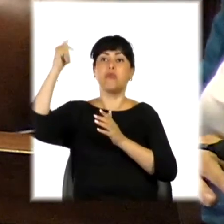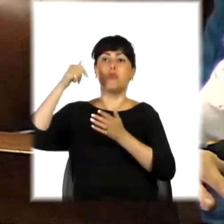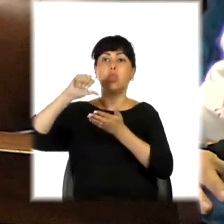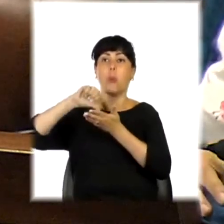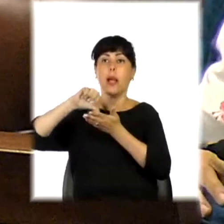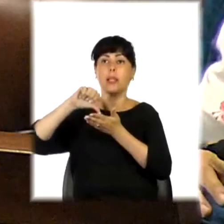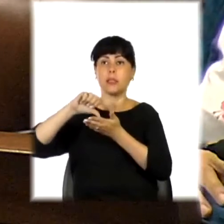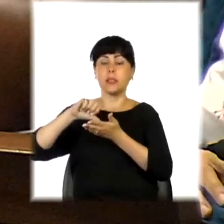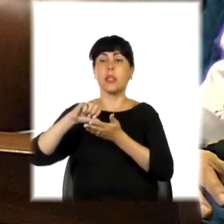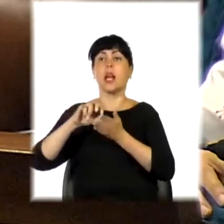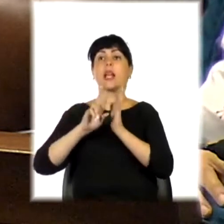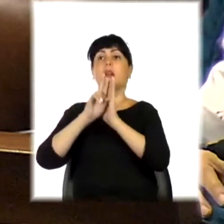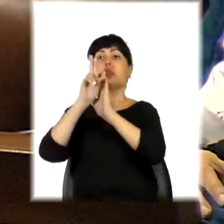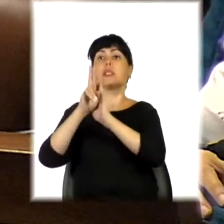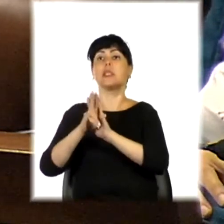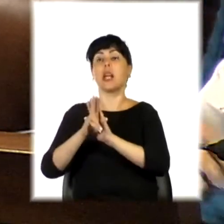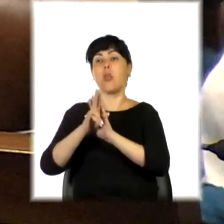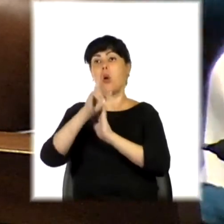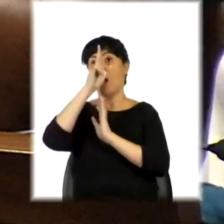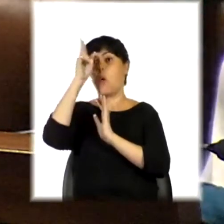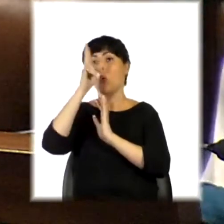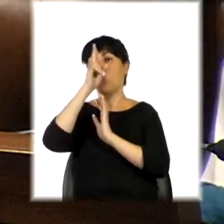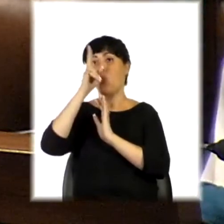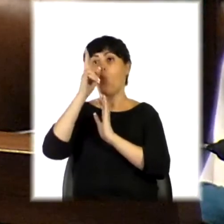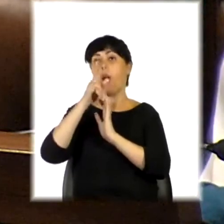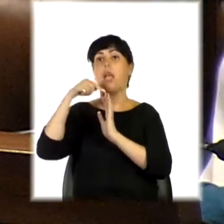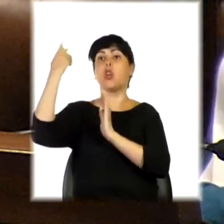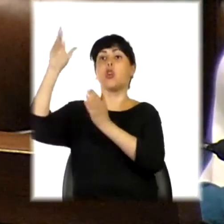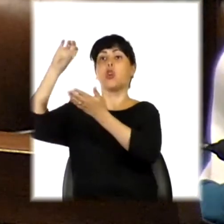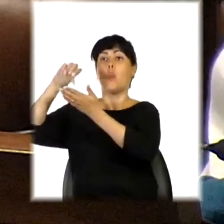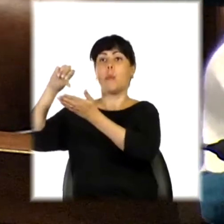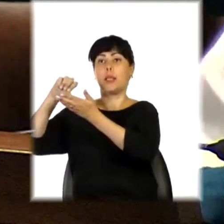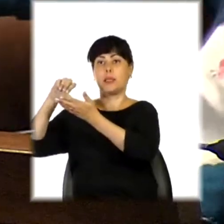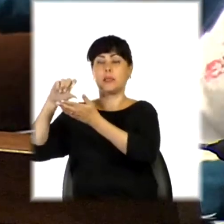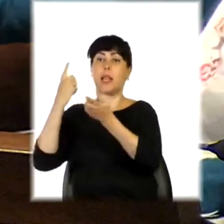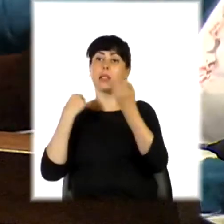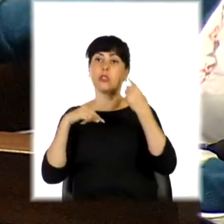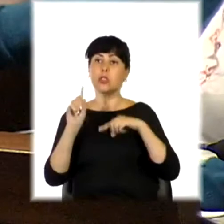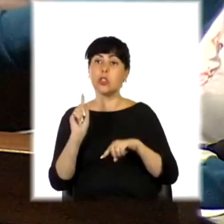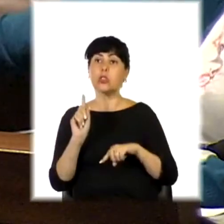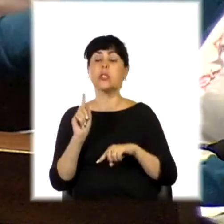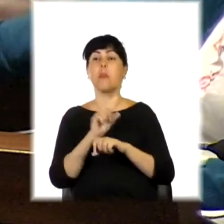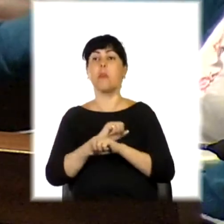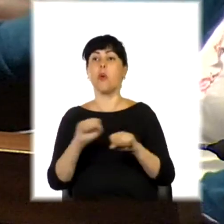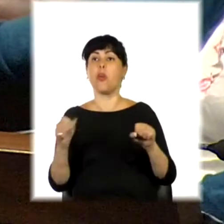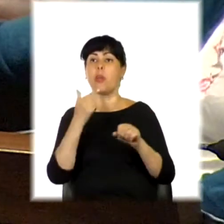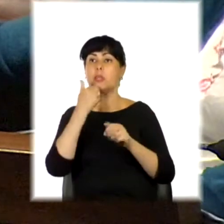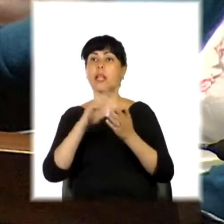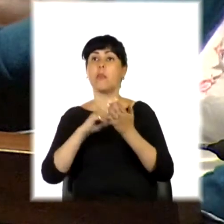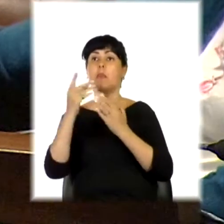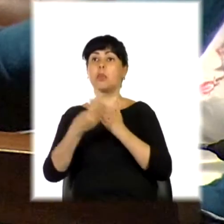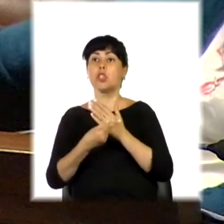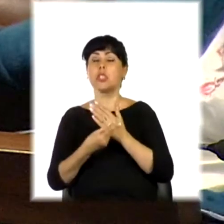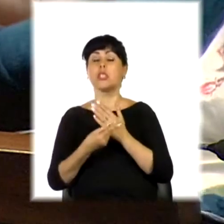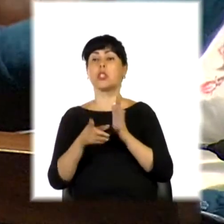uruguayo en las diversas instancias entonces señor presidente podemos decir que el presente proyecto de ley